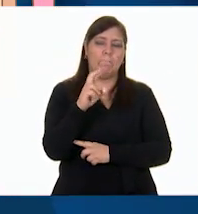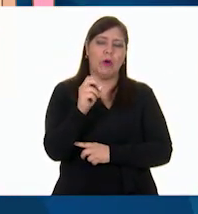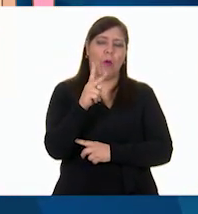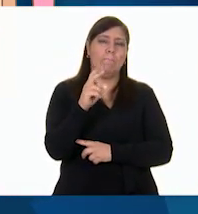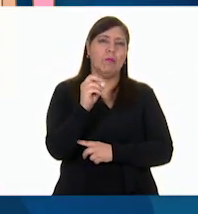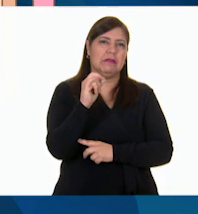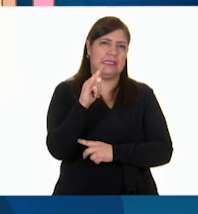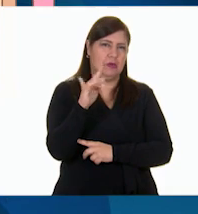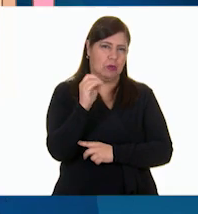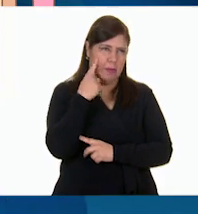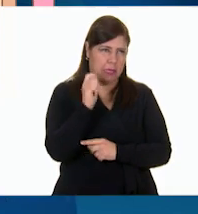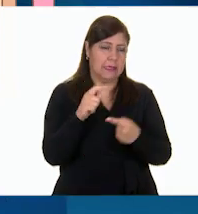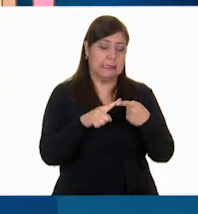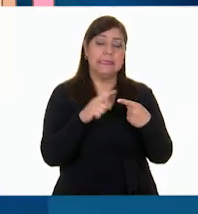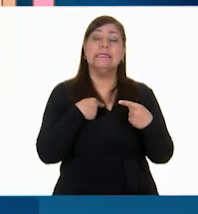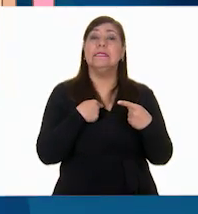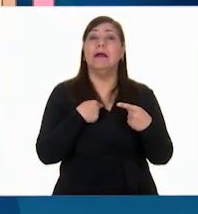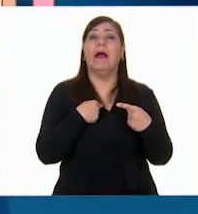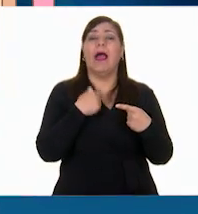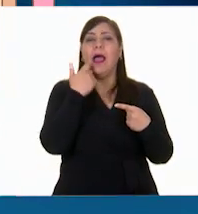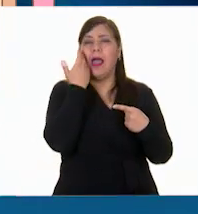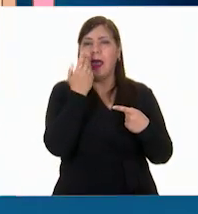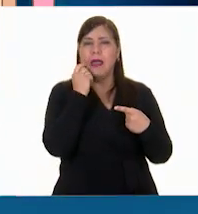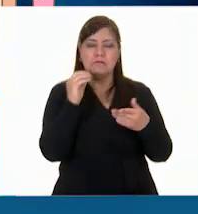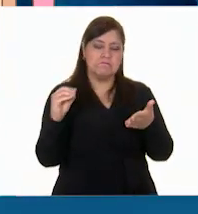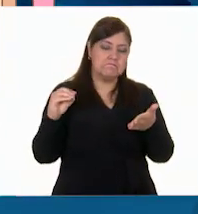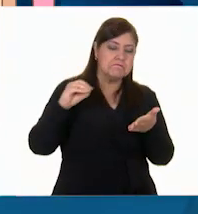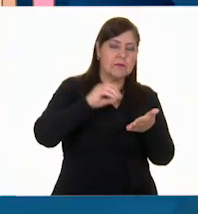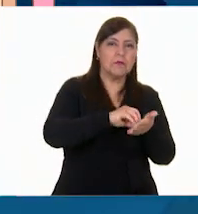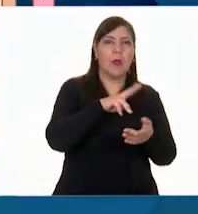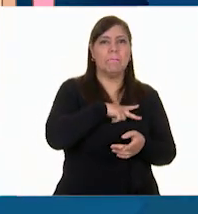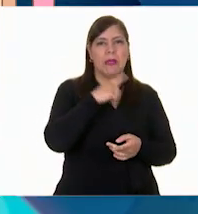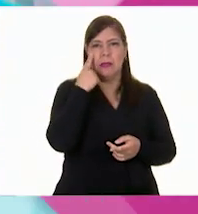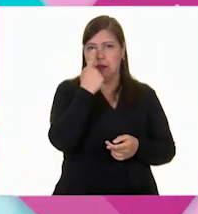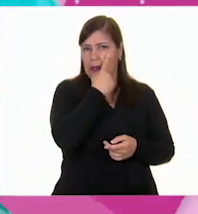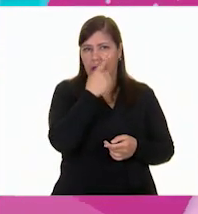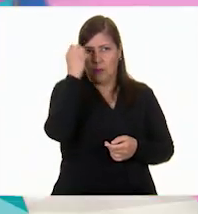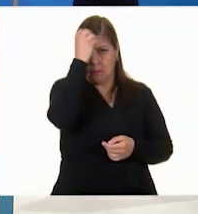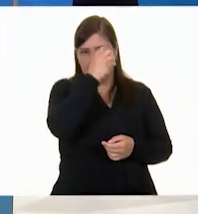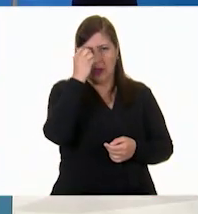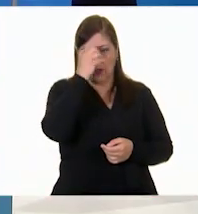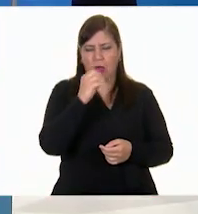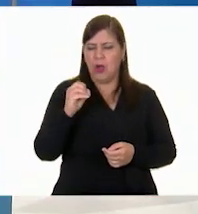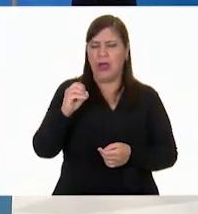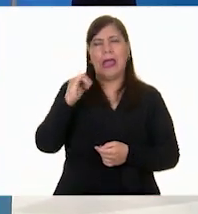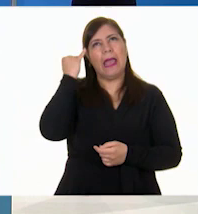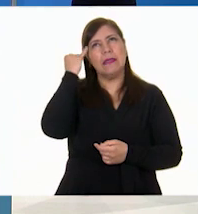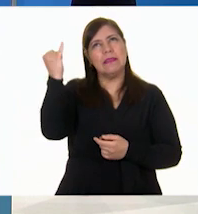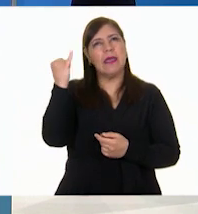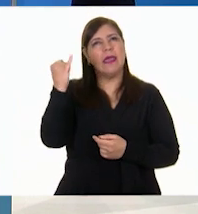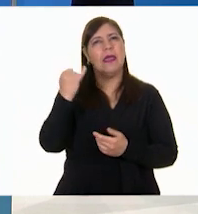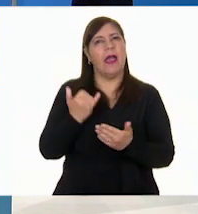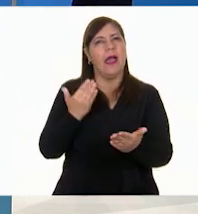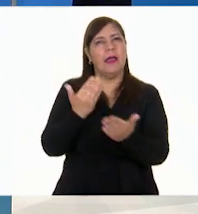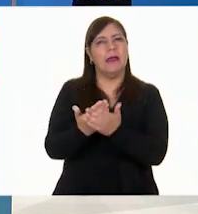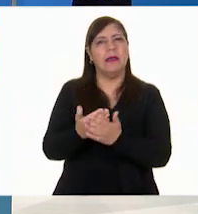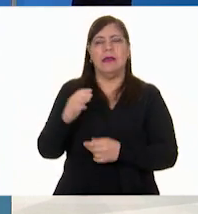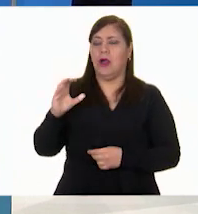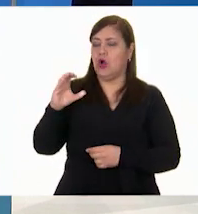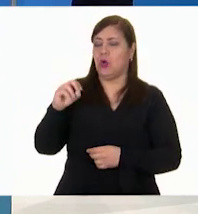es expresar mi punto de vista sobre la iniciativa Conviteca. Muy bien, entonces lo voy a anotar